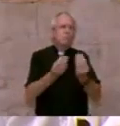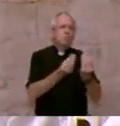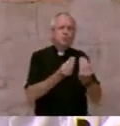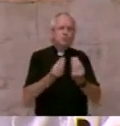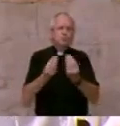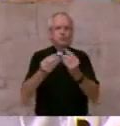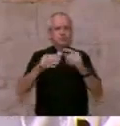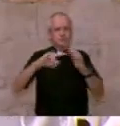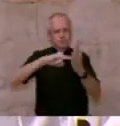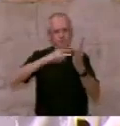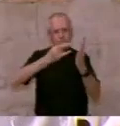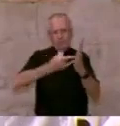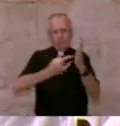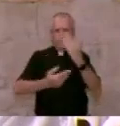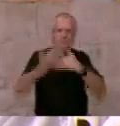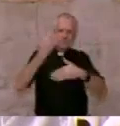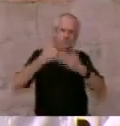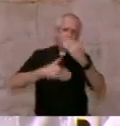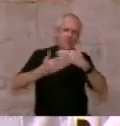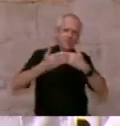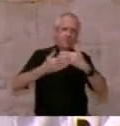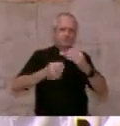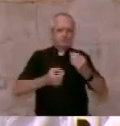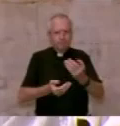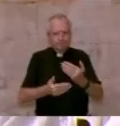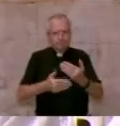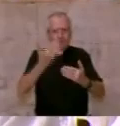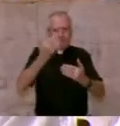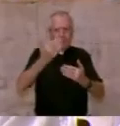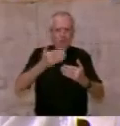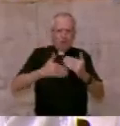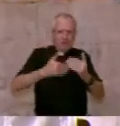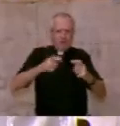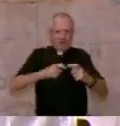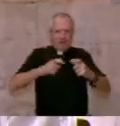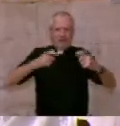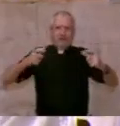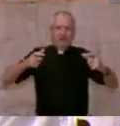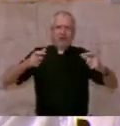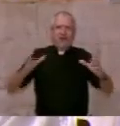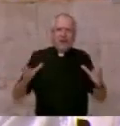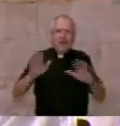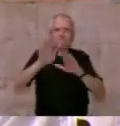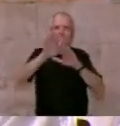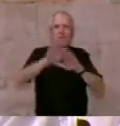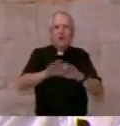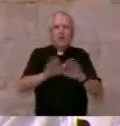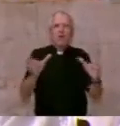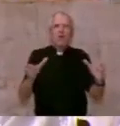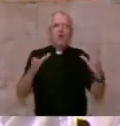Muchos de estos proyectos nacieron o crecieron al amparo del Concilio Provincial de